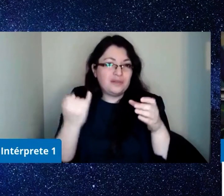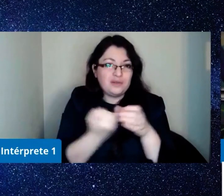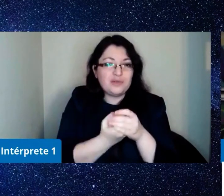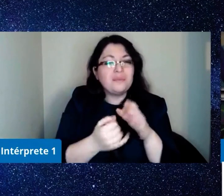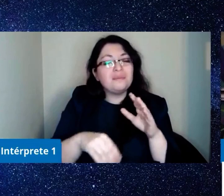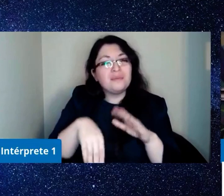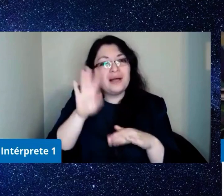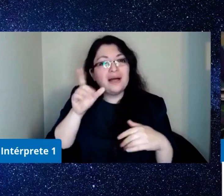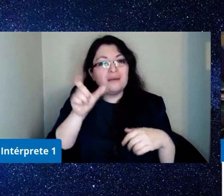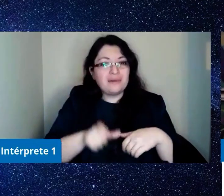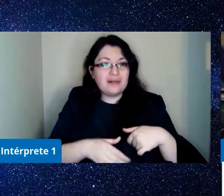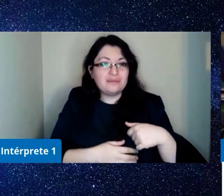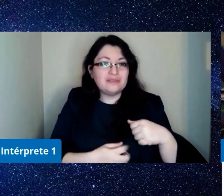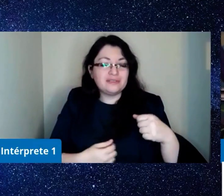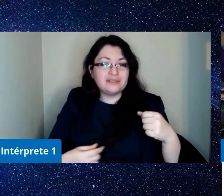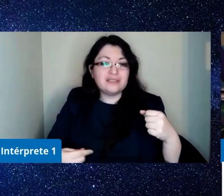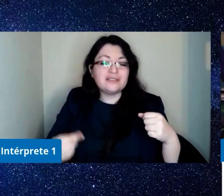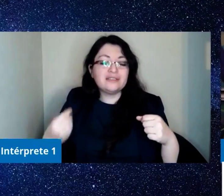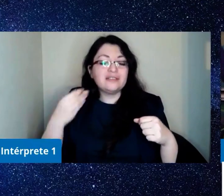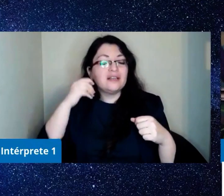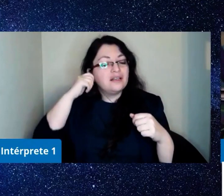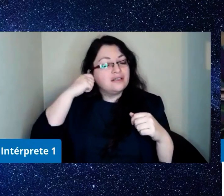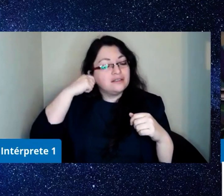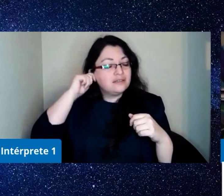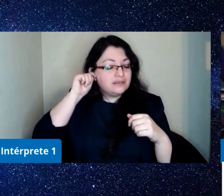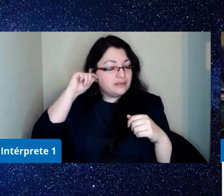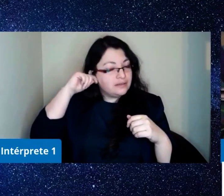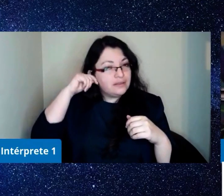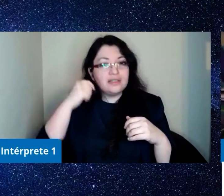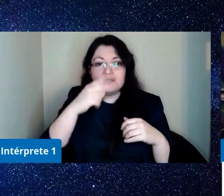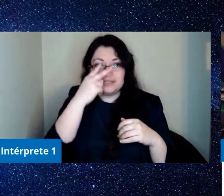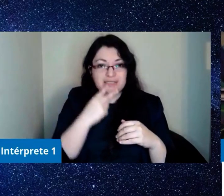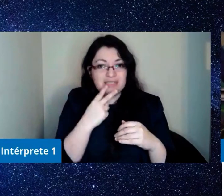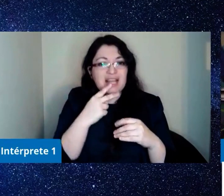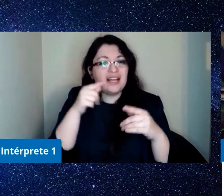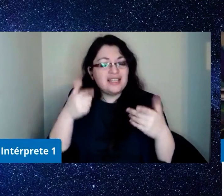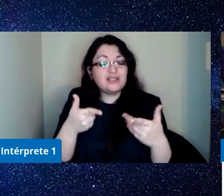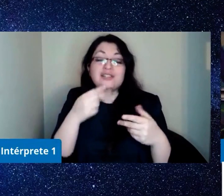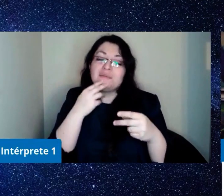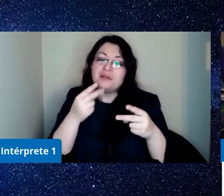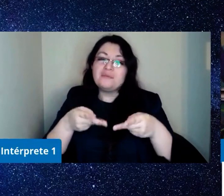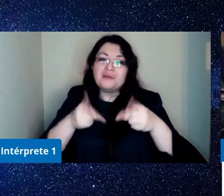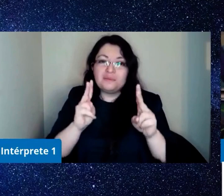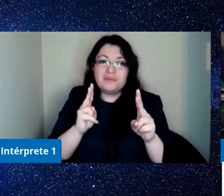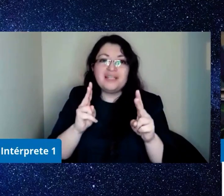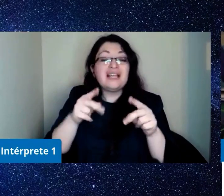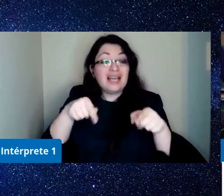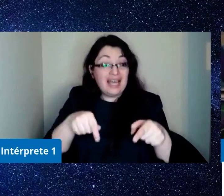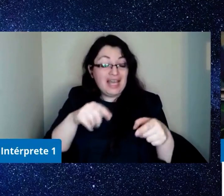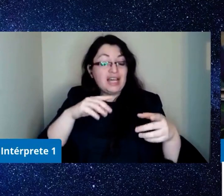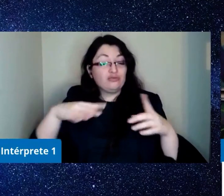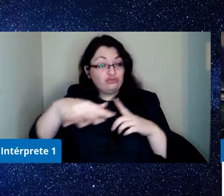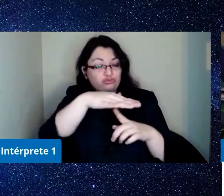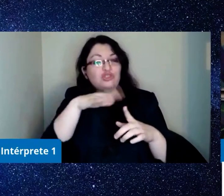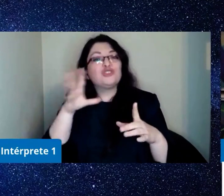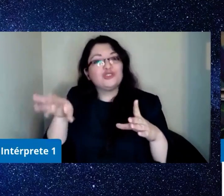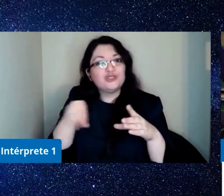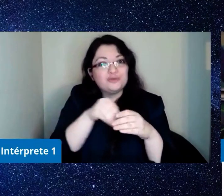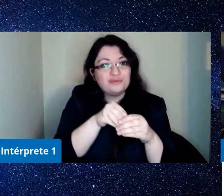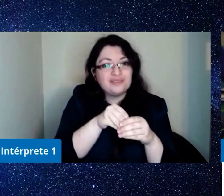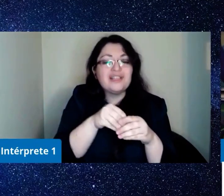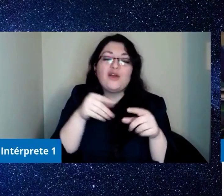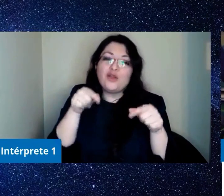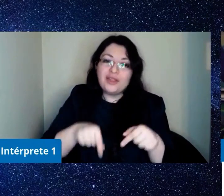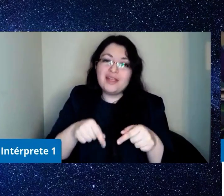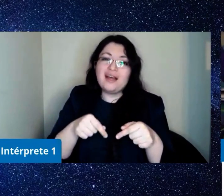personas con discapacidad visual. Y eso me ha permitido meterme en este mundo que ha sido muy interesante, y lo que preparé para hoy día es una charla